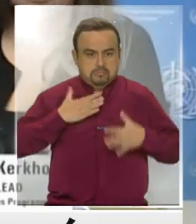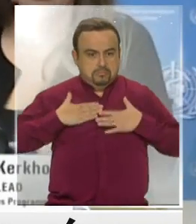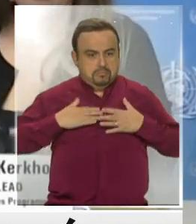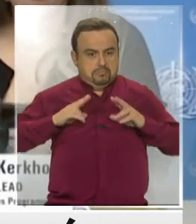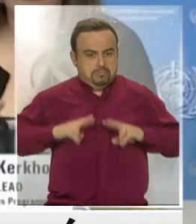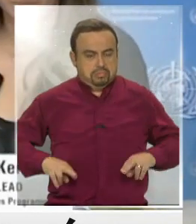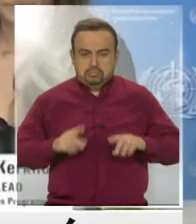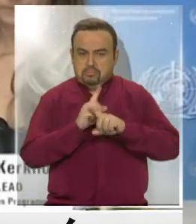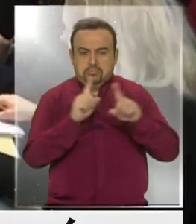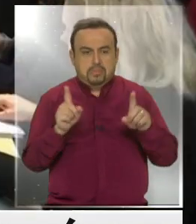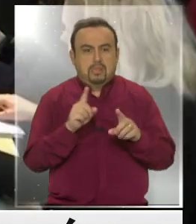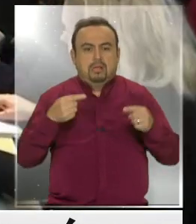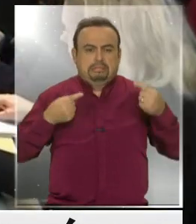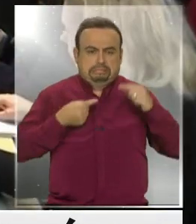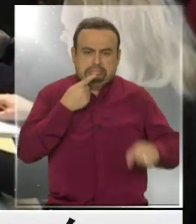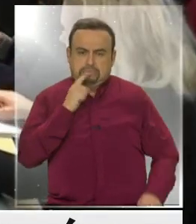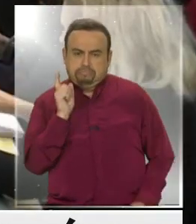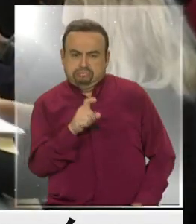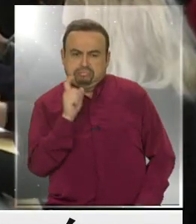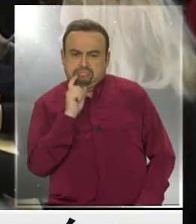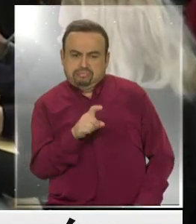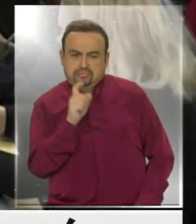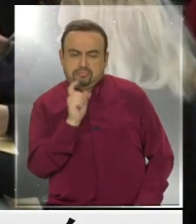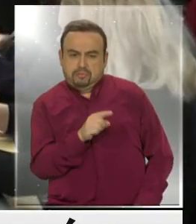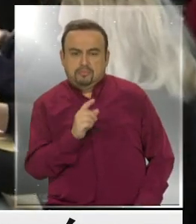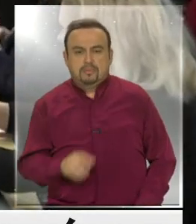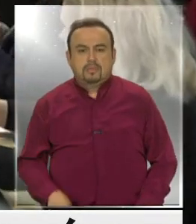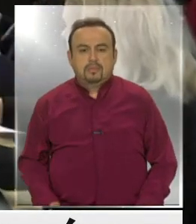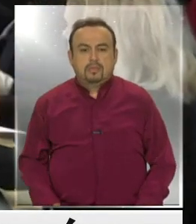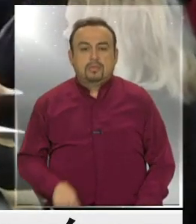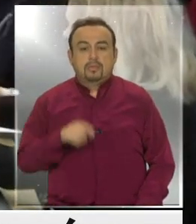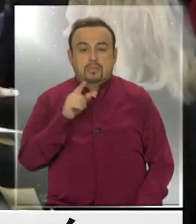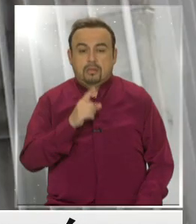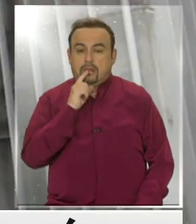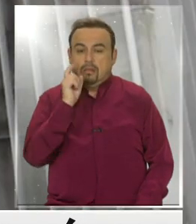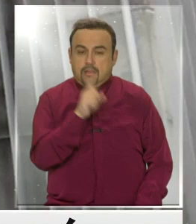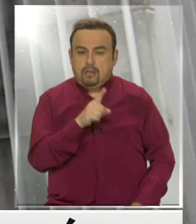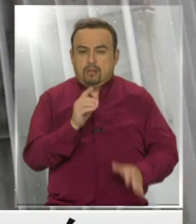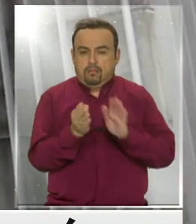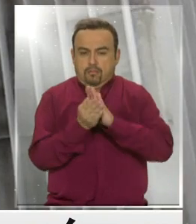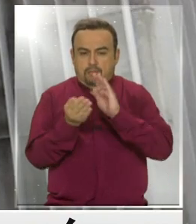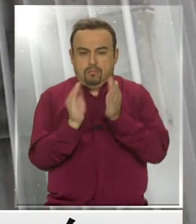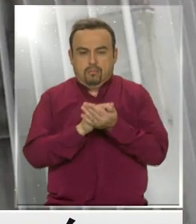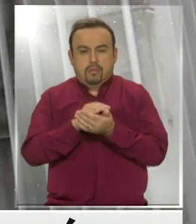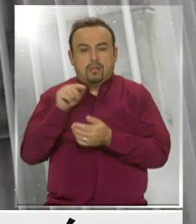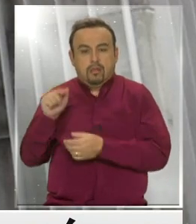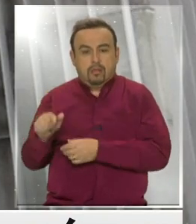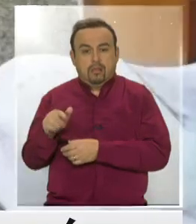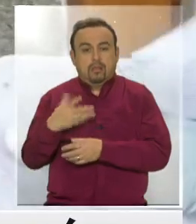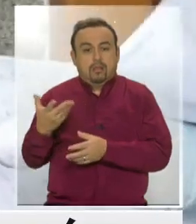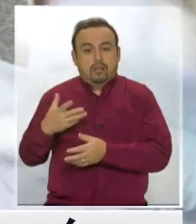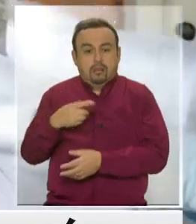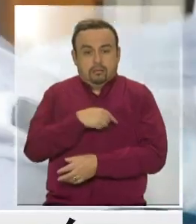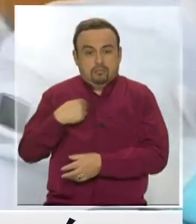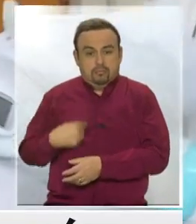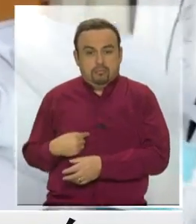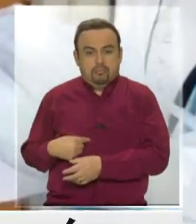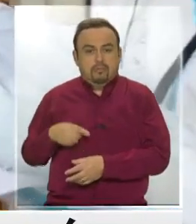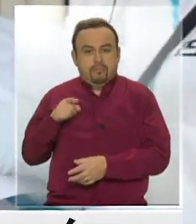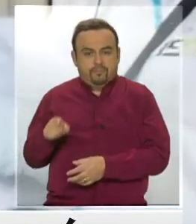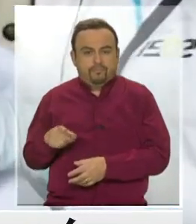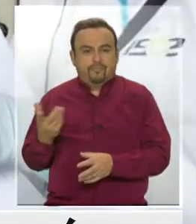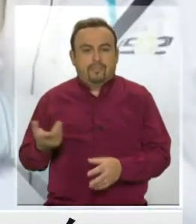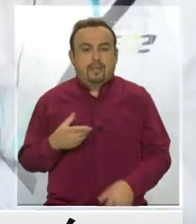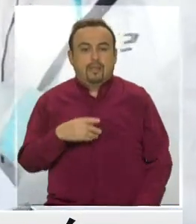los cuestionamientos siguen en aumento en contra del organismo. Lo acusan de ser cómplice del encubrimiento de lo sucedido en China.